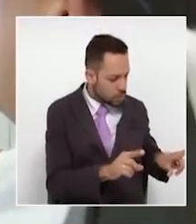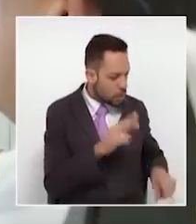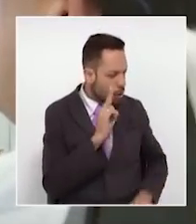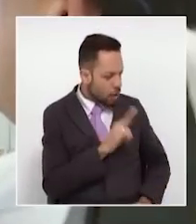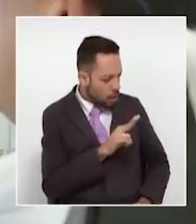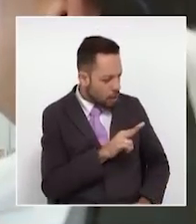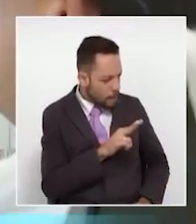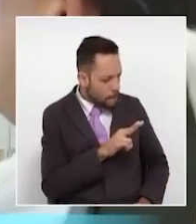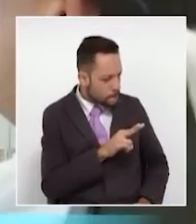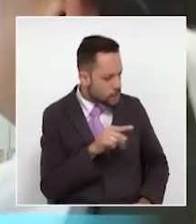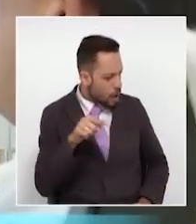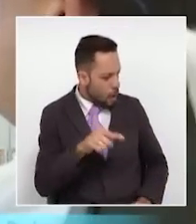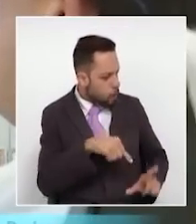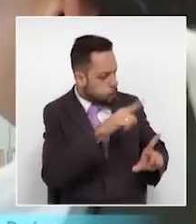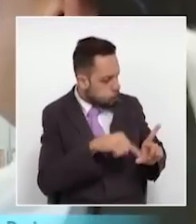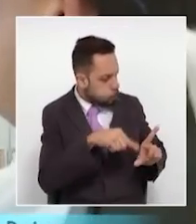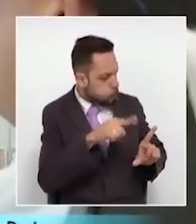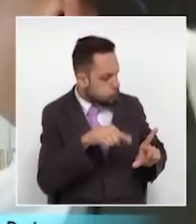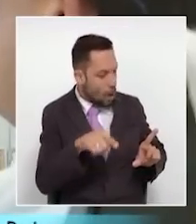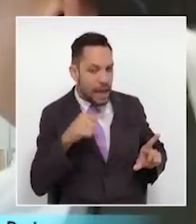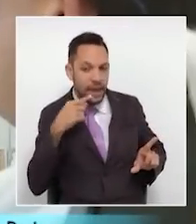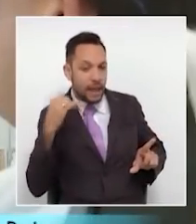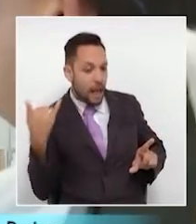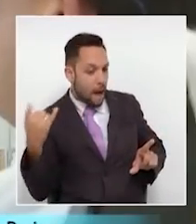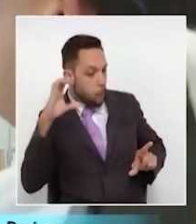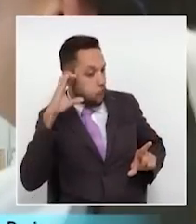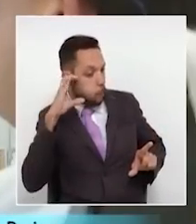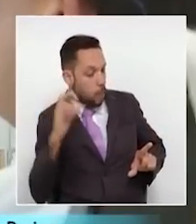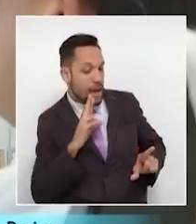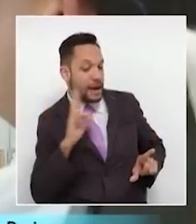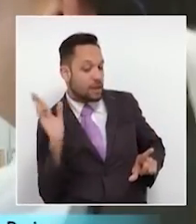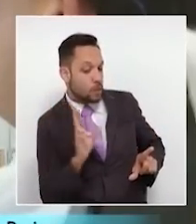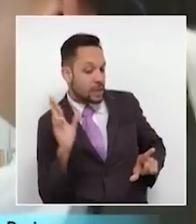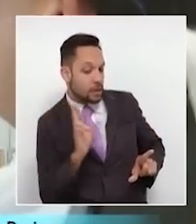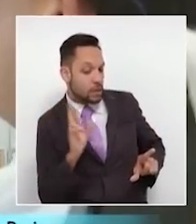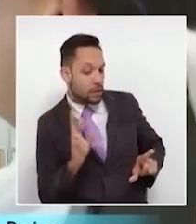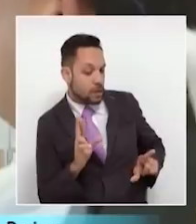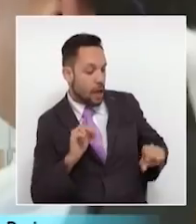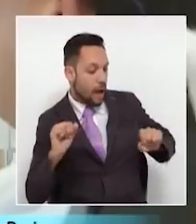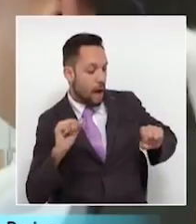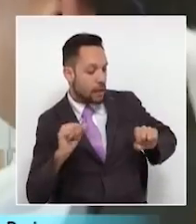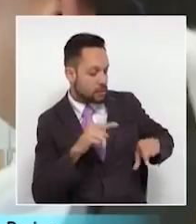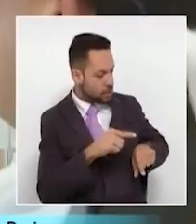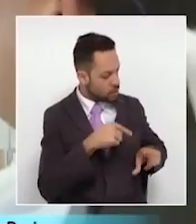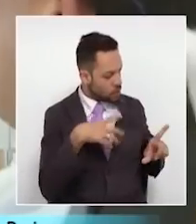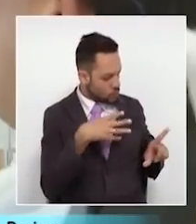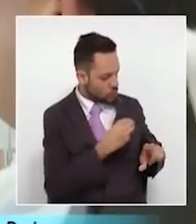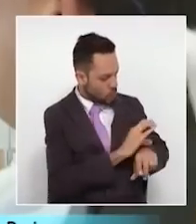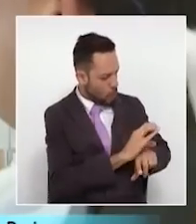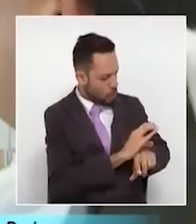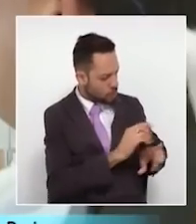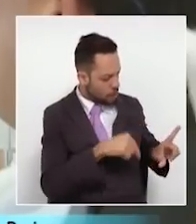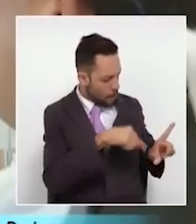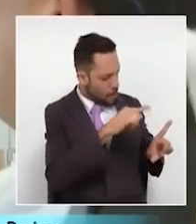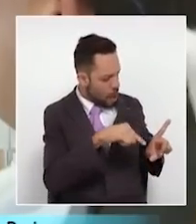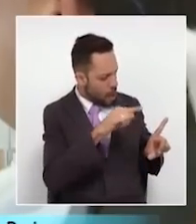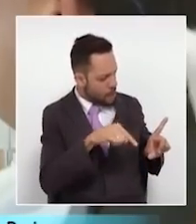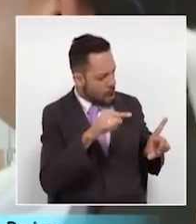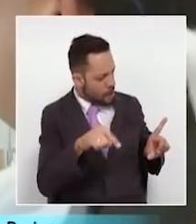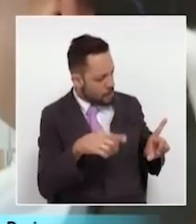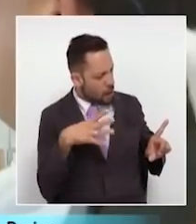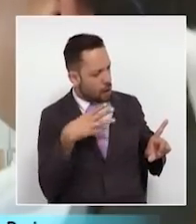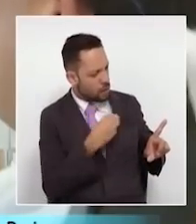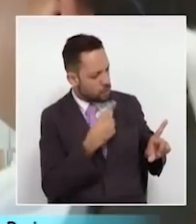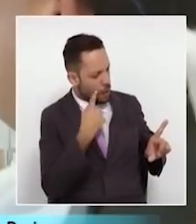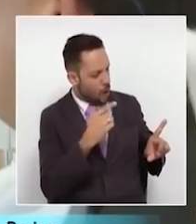que tiene el paciente momento entonces aquí vemos también la distribución por ejemplo vemos el